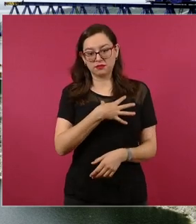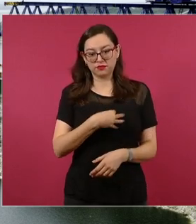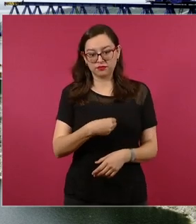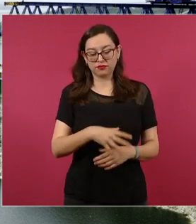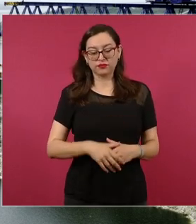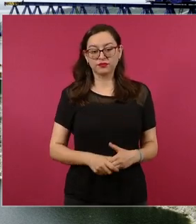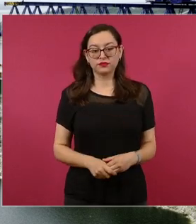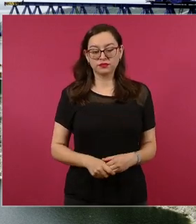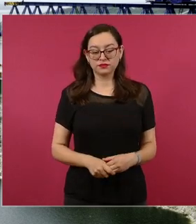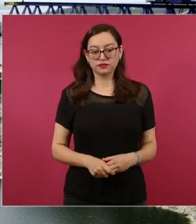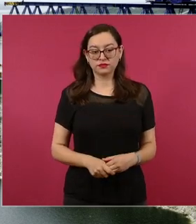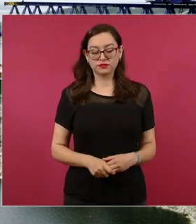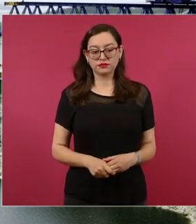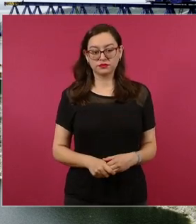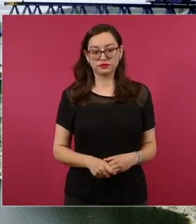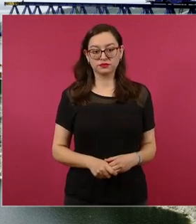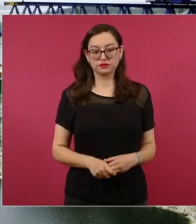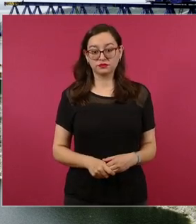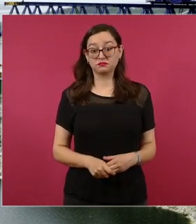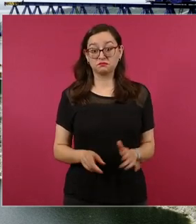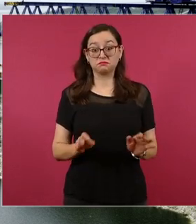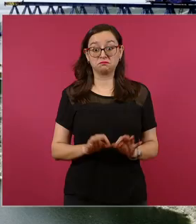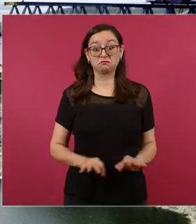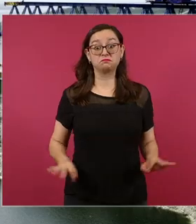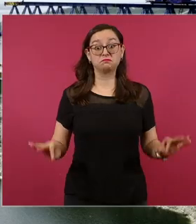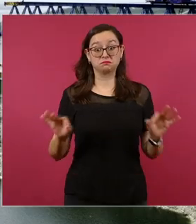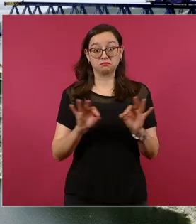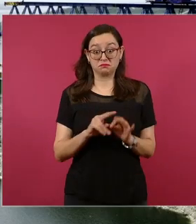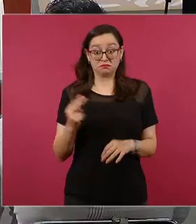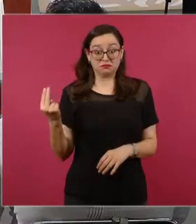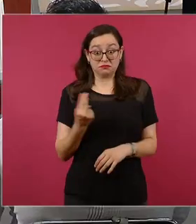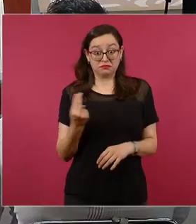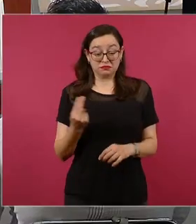Y se necesita la infraestructura para el país, porque esto